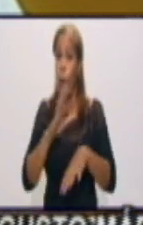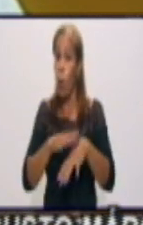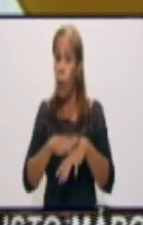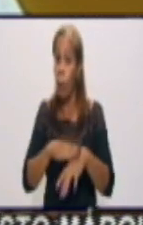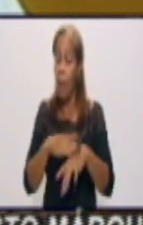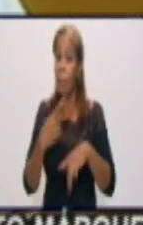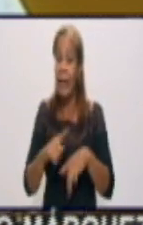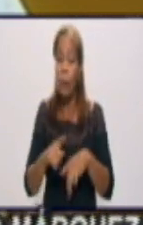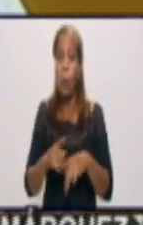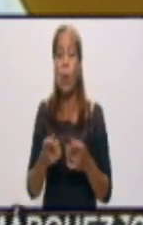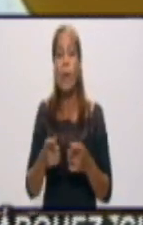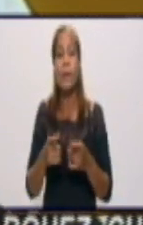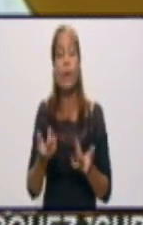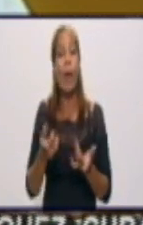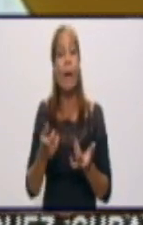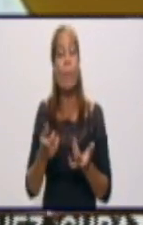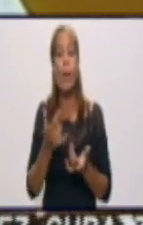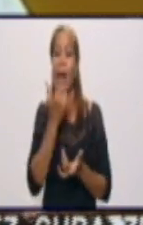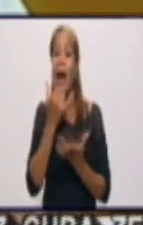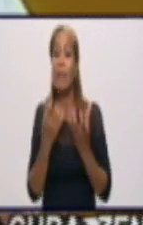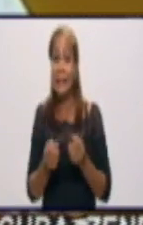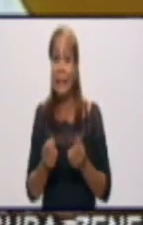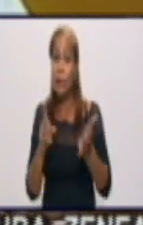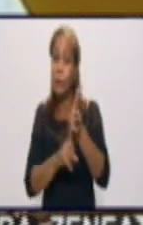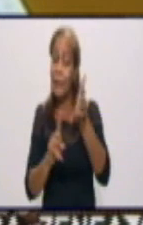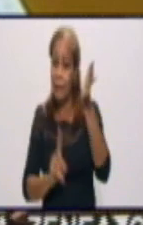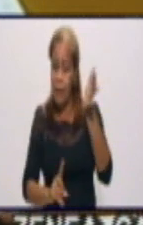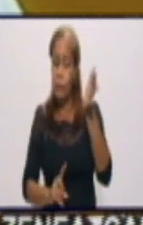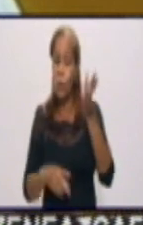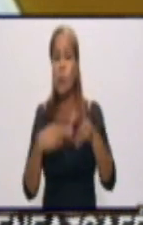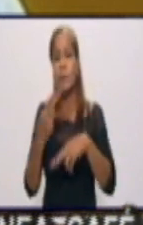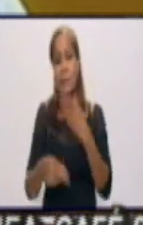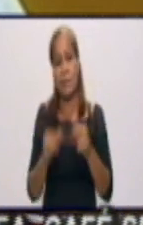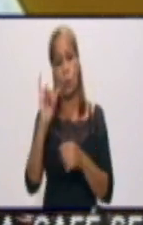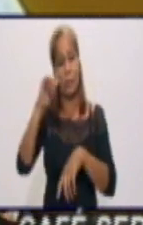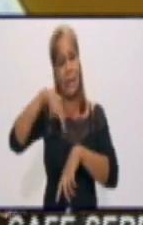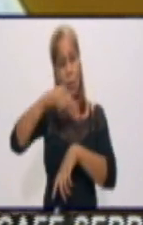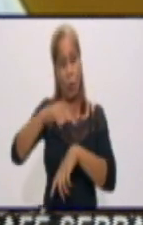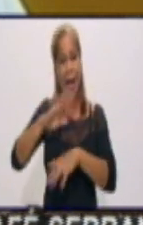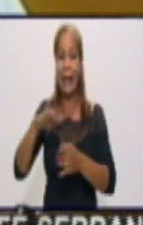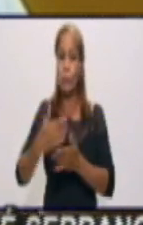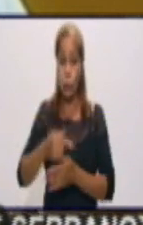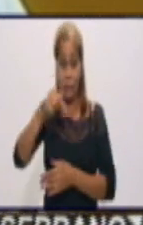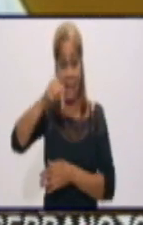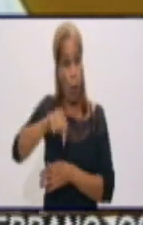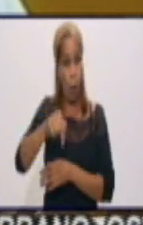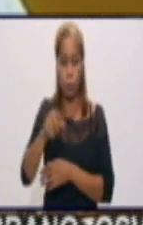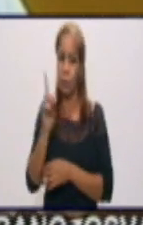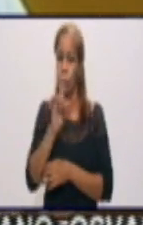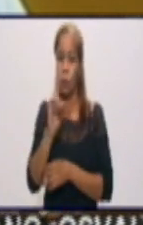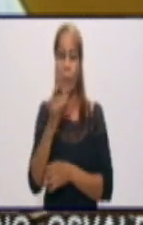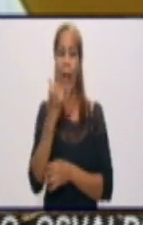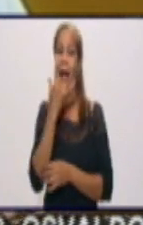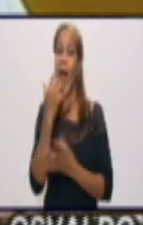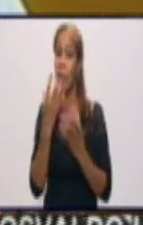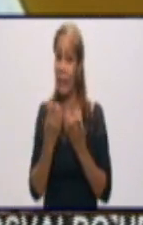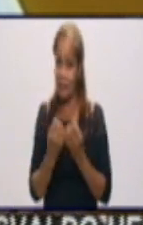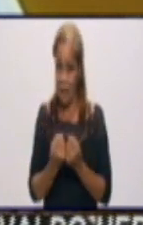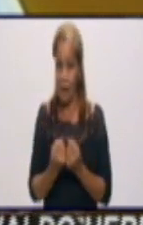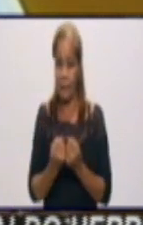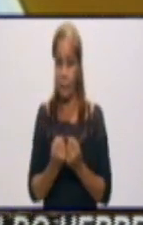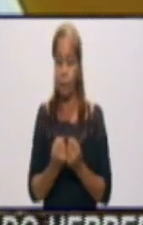se hizo coincidir con el programa que le tocaba apagar quiere decir para no aceptarlo de nuevo lo que tuvieron en la noche en total fueron